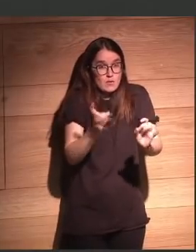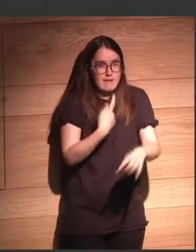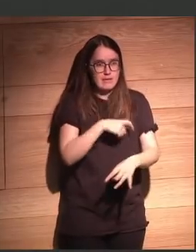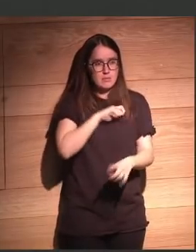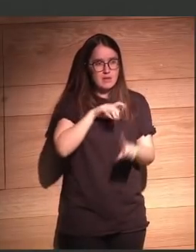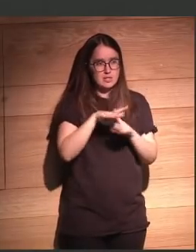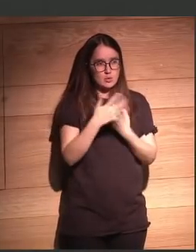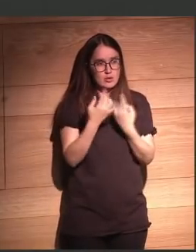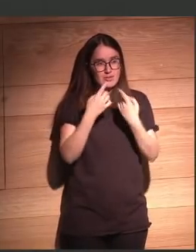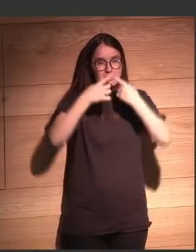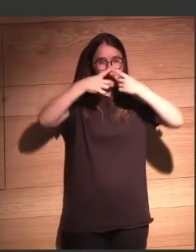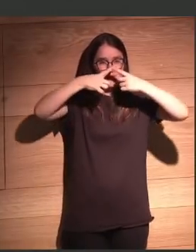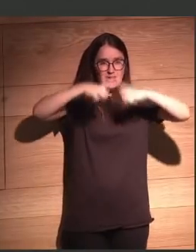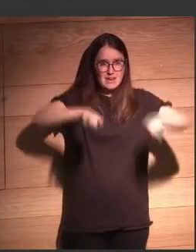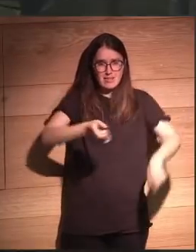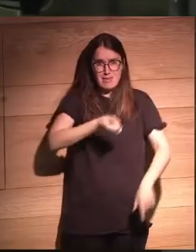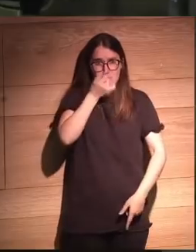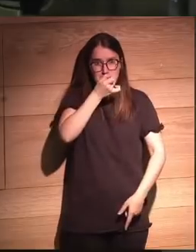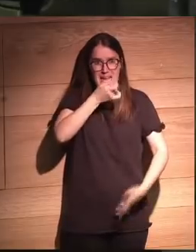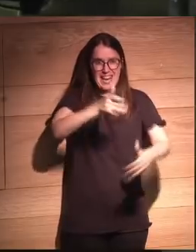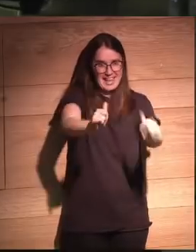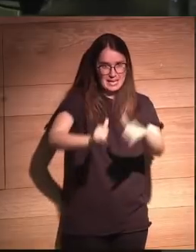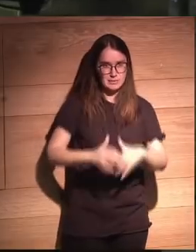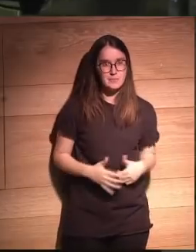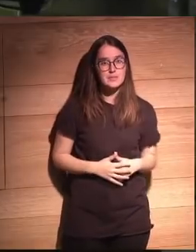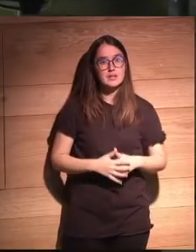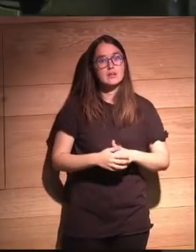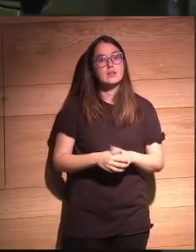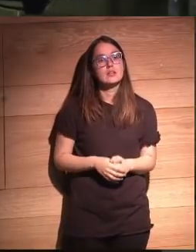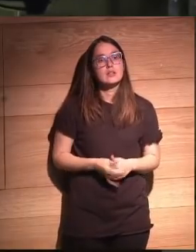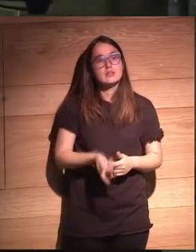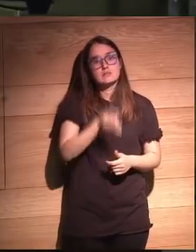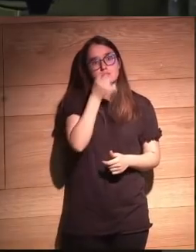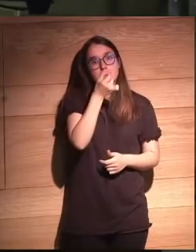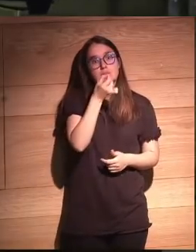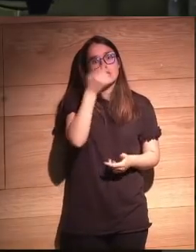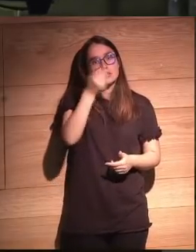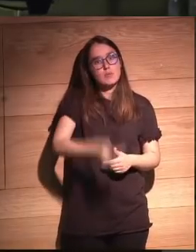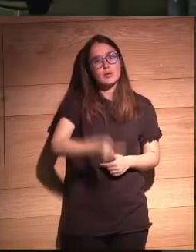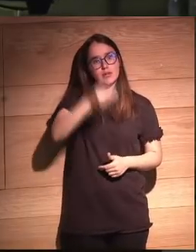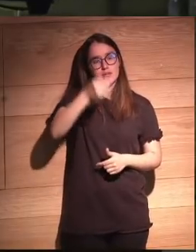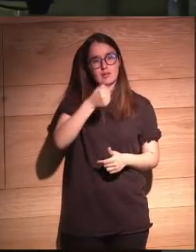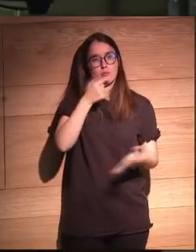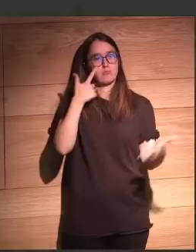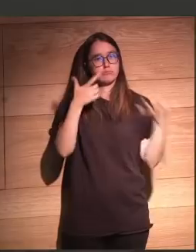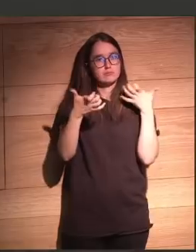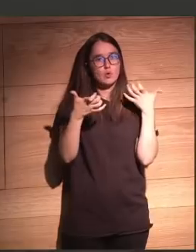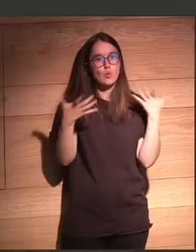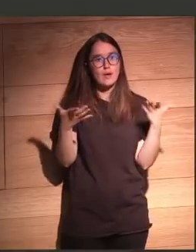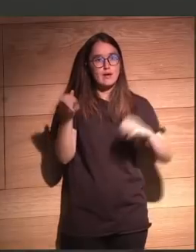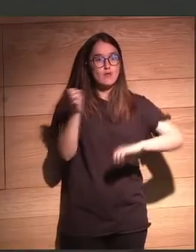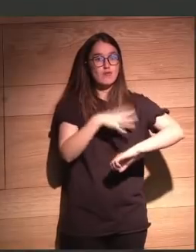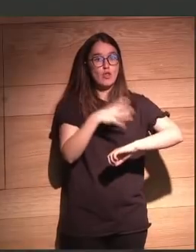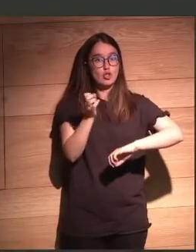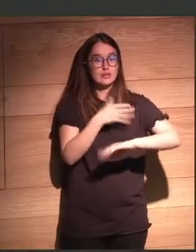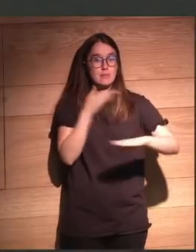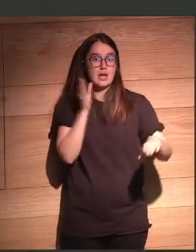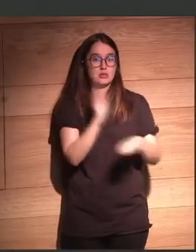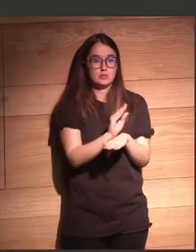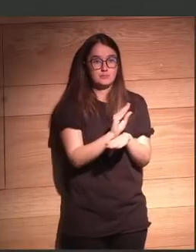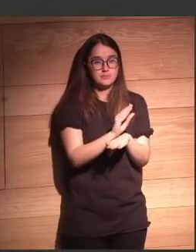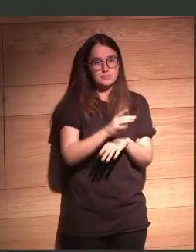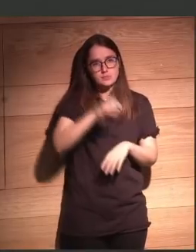España. No se diferencia ni medio pelo. El pelo, que es importante, yo lo haría recalcar en los fondos de inversión.